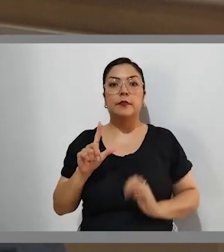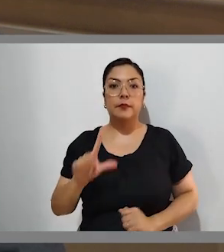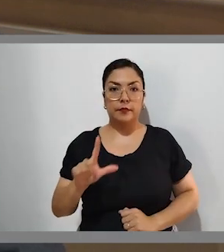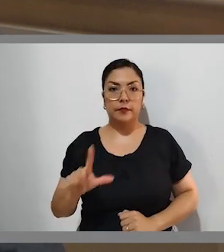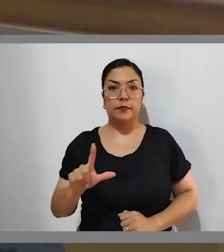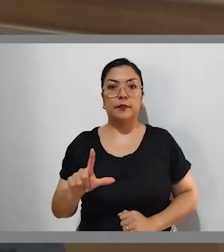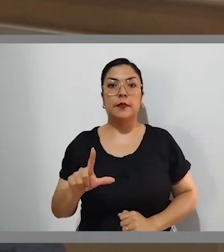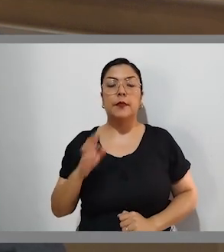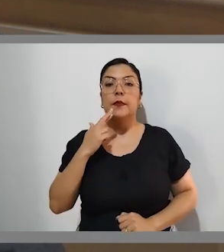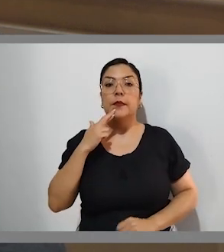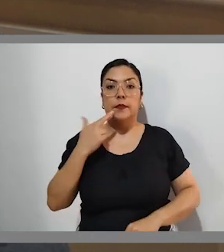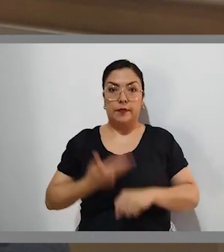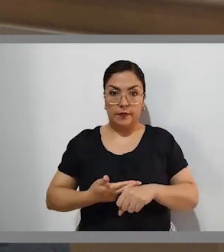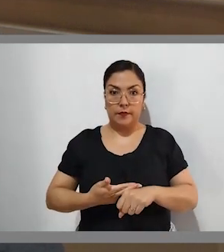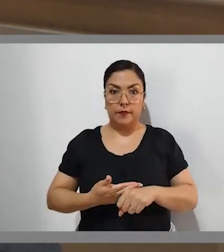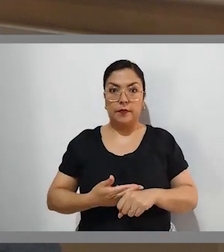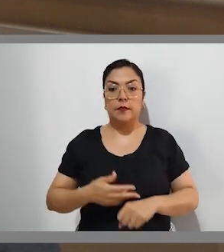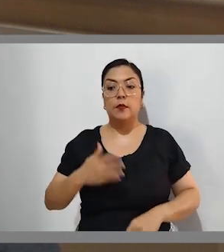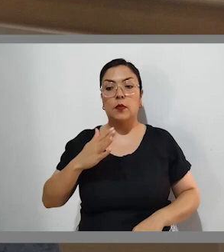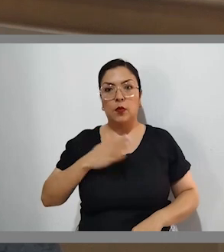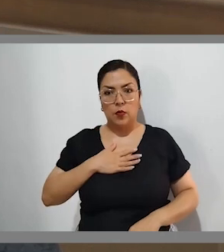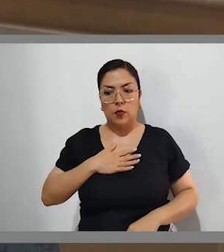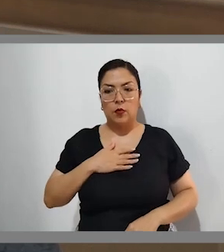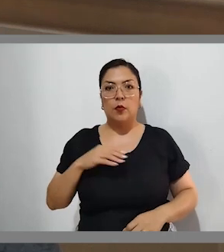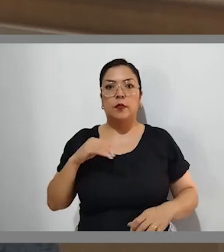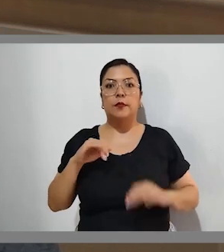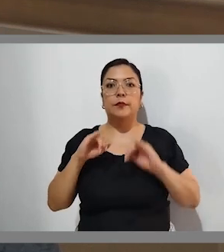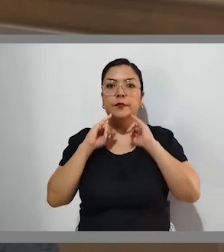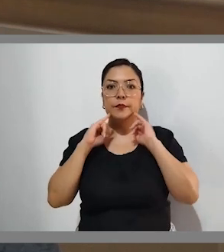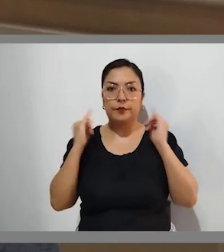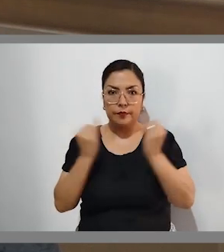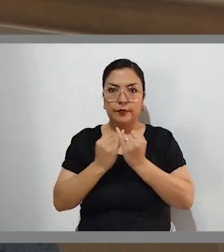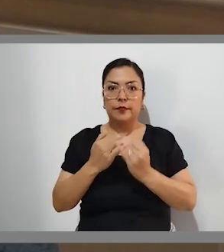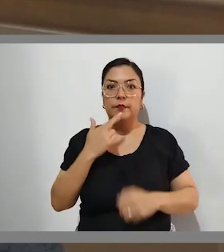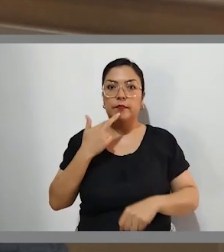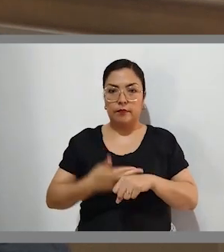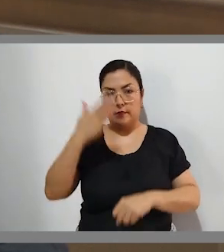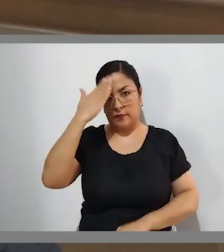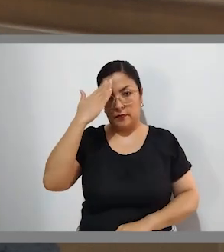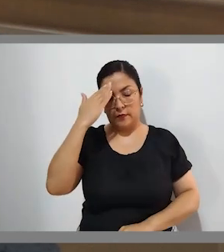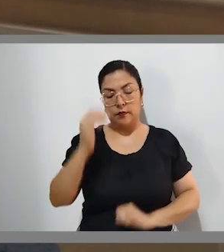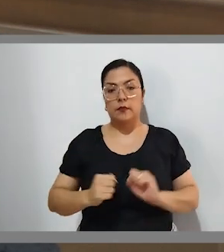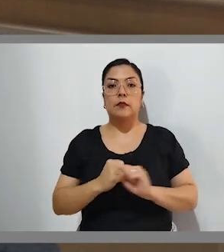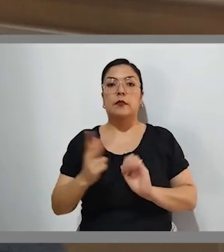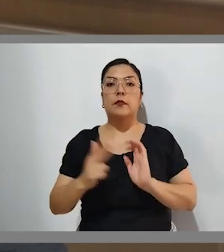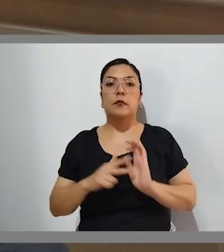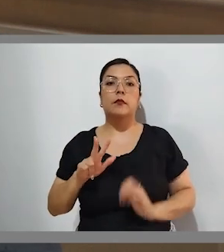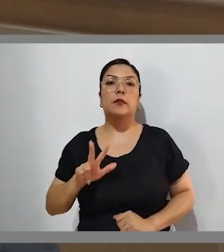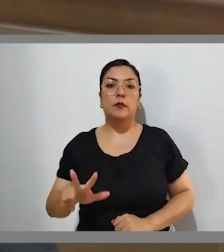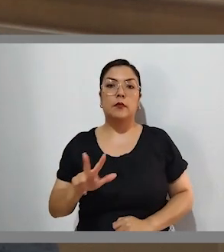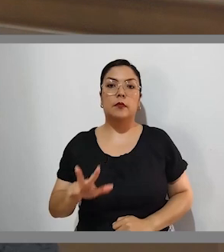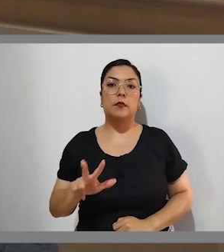2017, me quedo como encargado del despacho de la Dirección Ejecutiva de Organización Electoral y en 2018